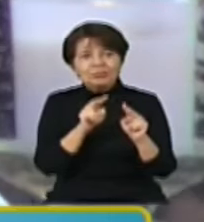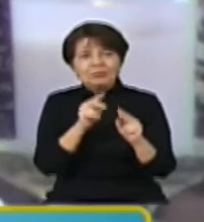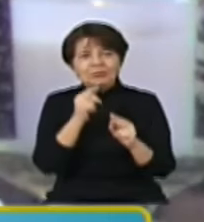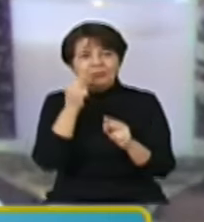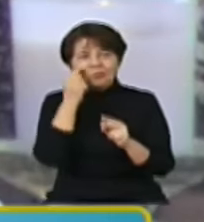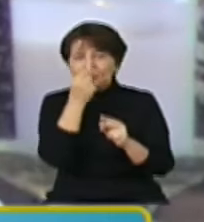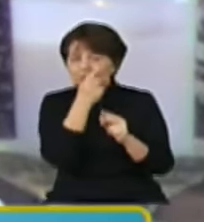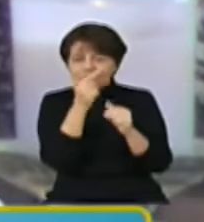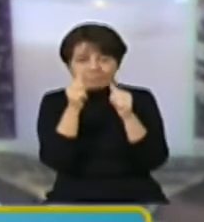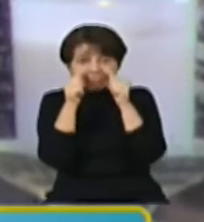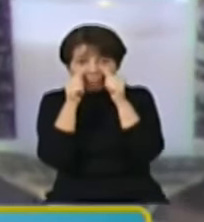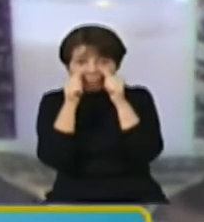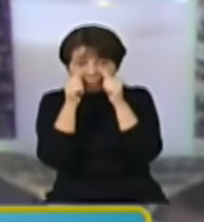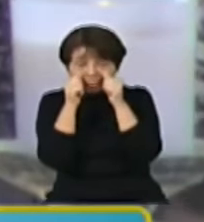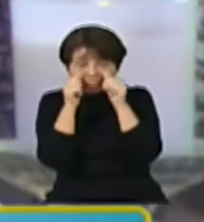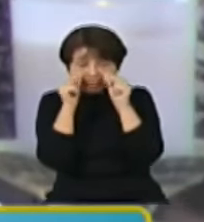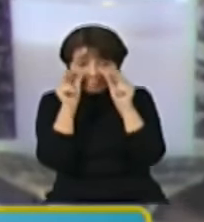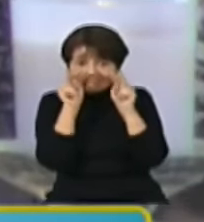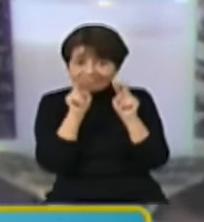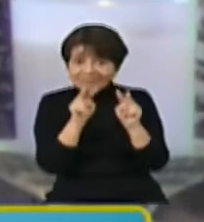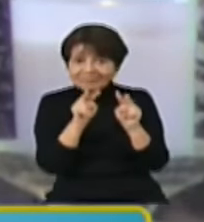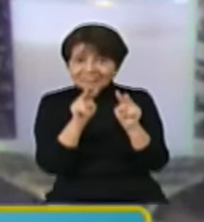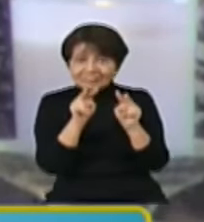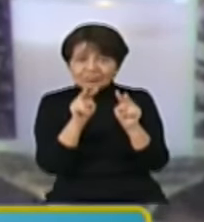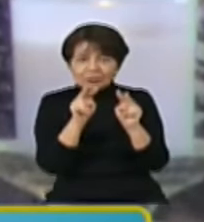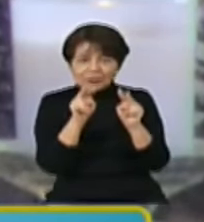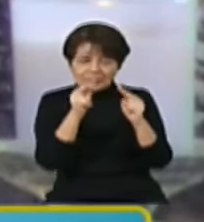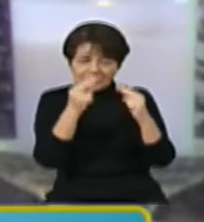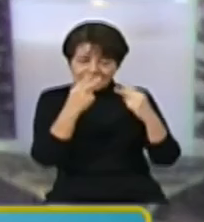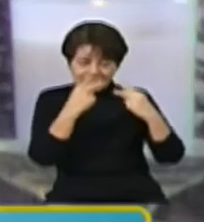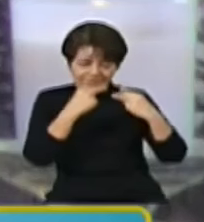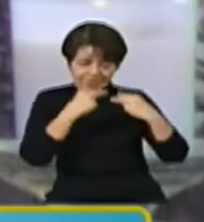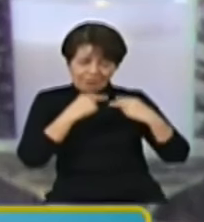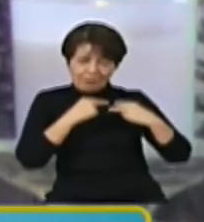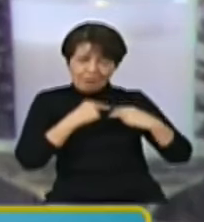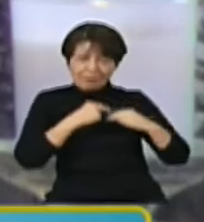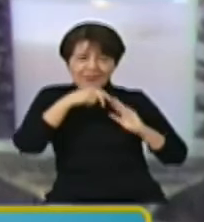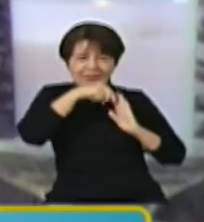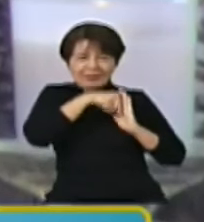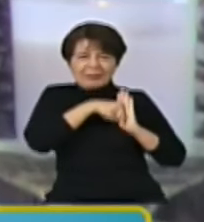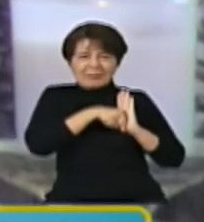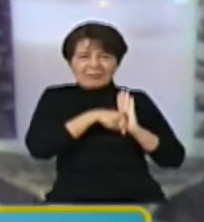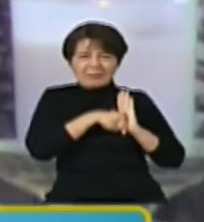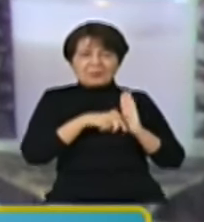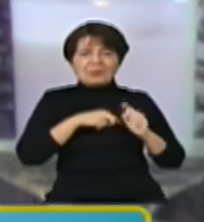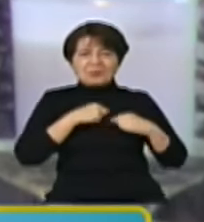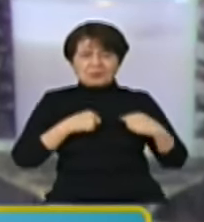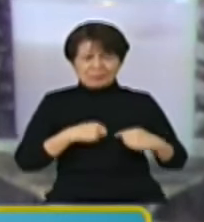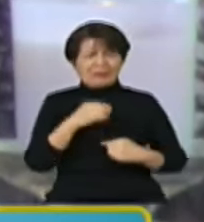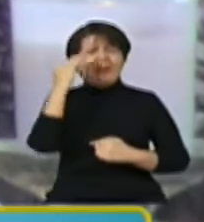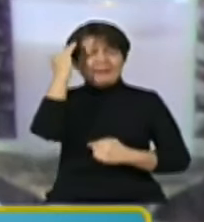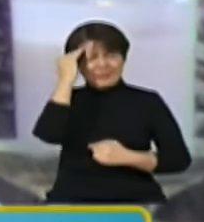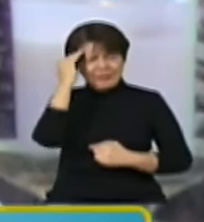que escuchan, o mejor, que nos ven por dentro, reconocen nuestros